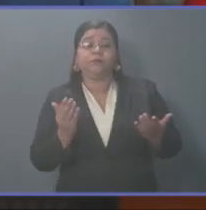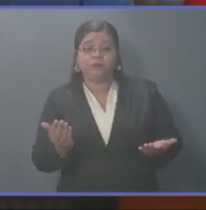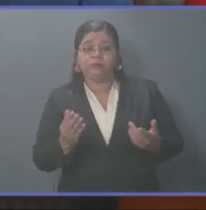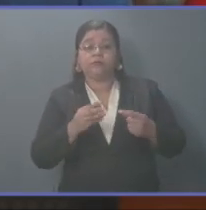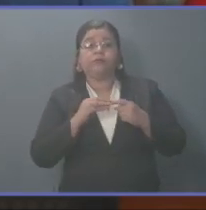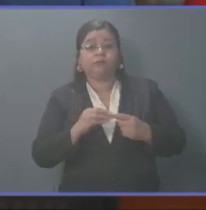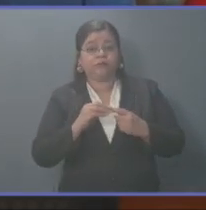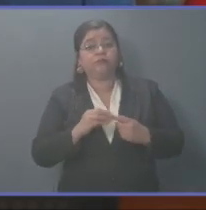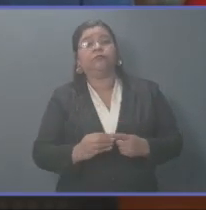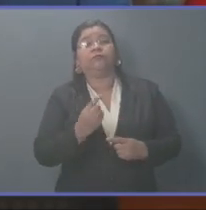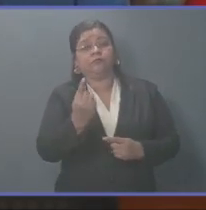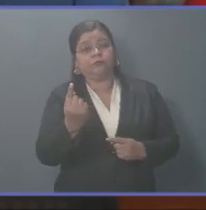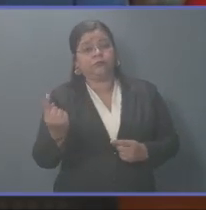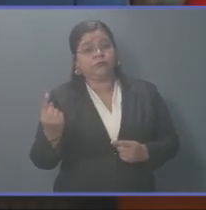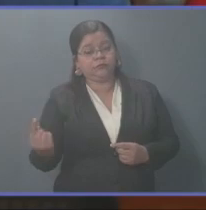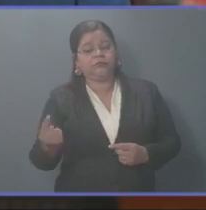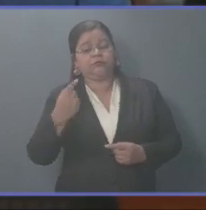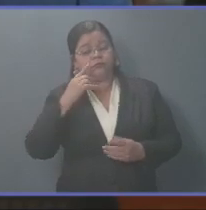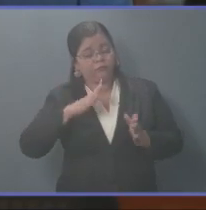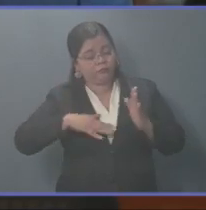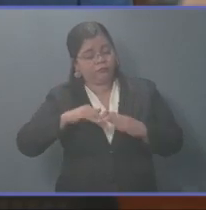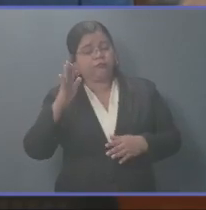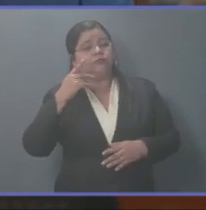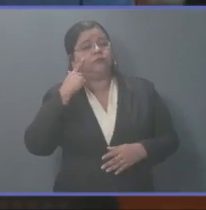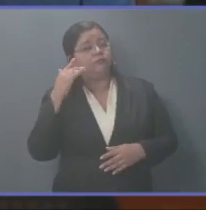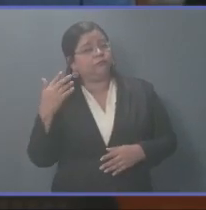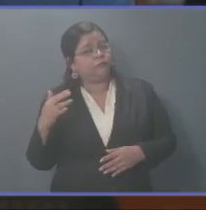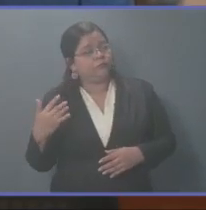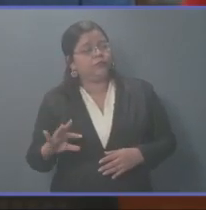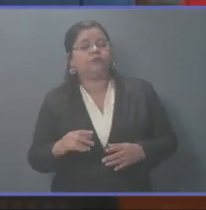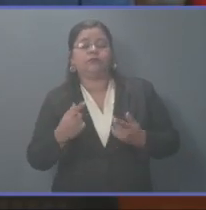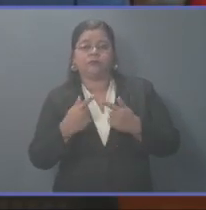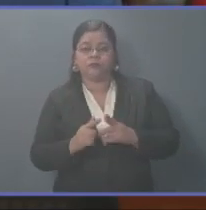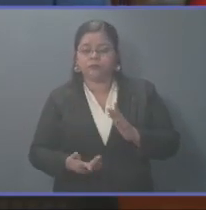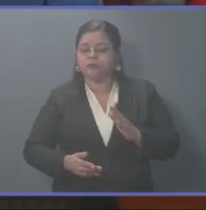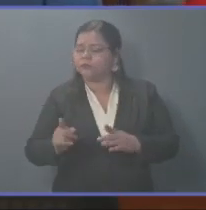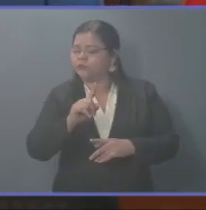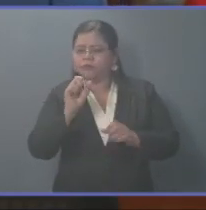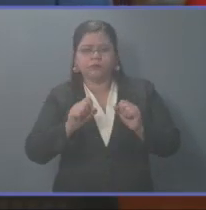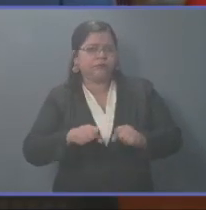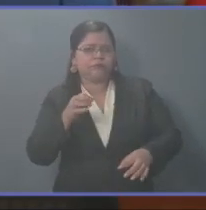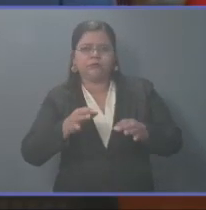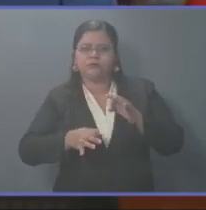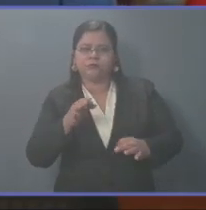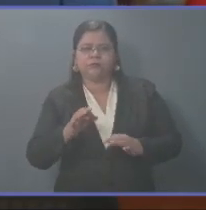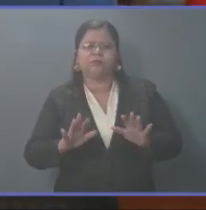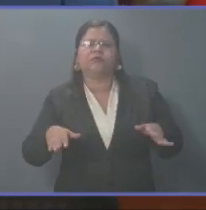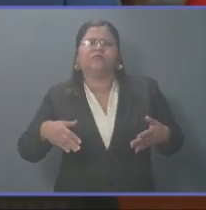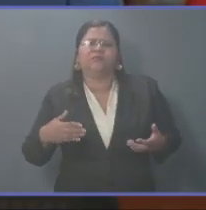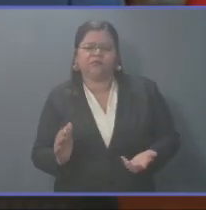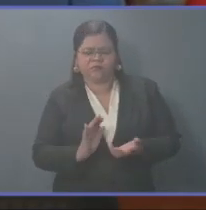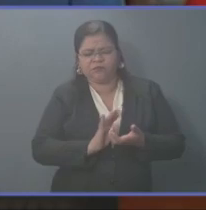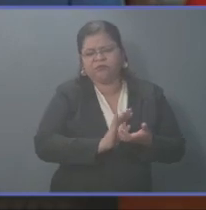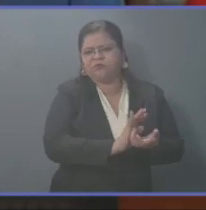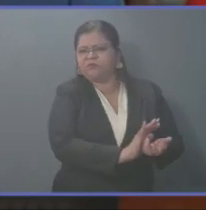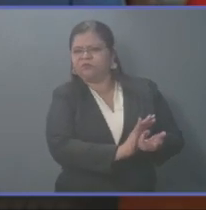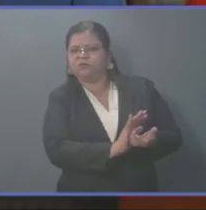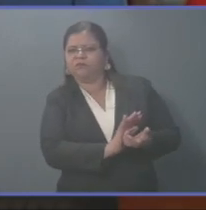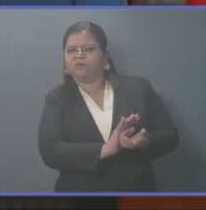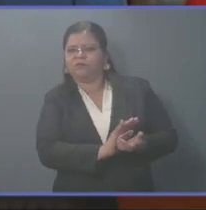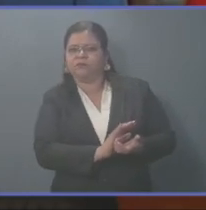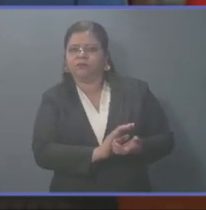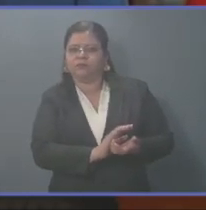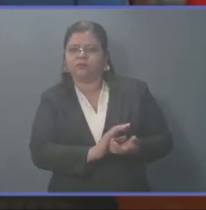las personas en condiciones vulnerables, no pudiendo justificarse ninguna distinción, exclusión, restricción o